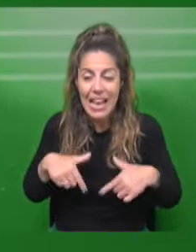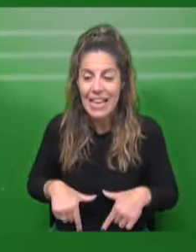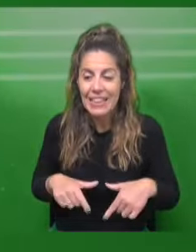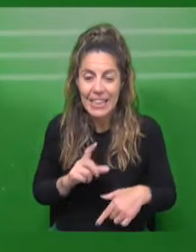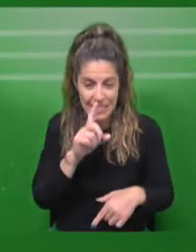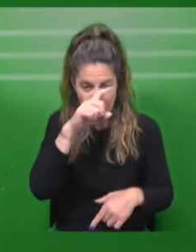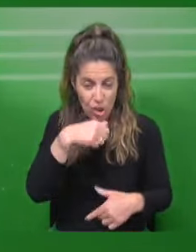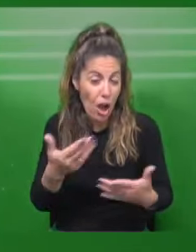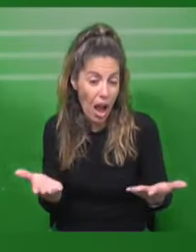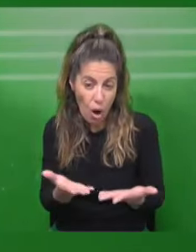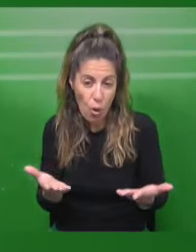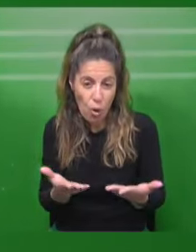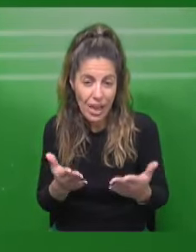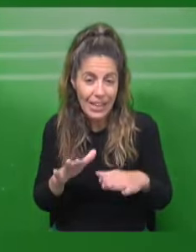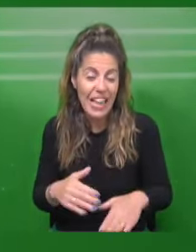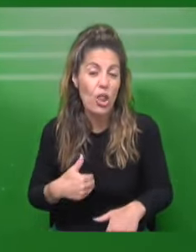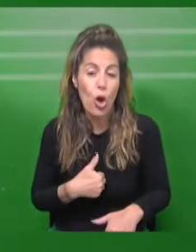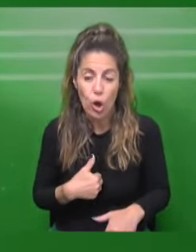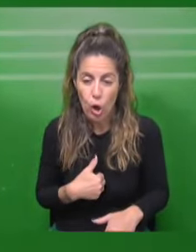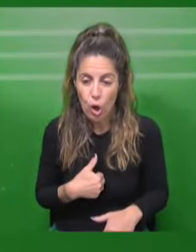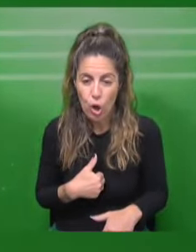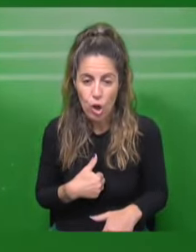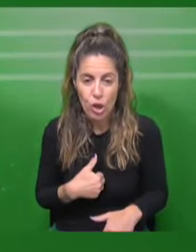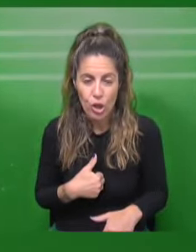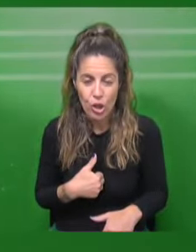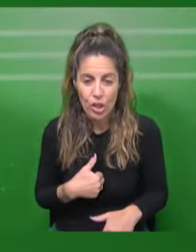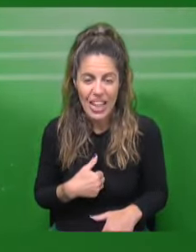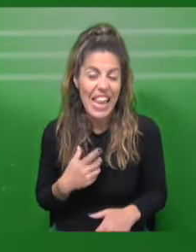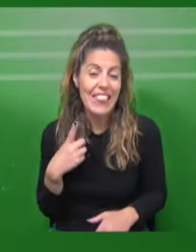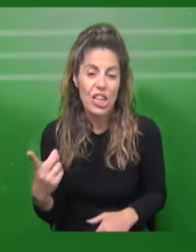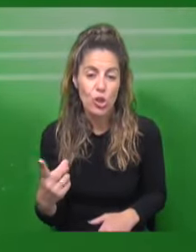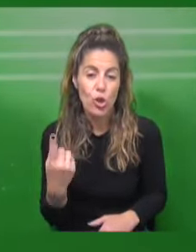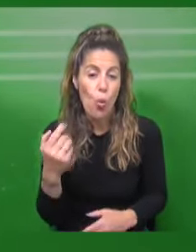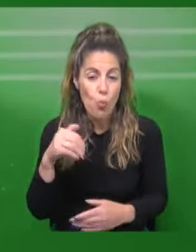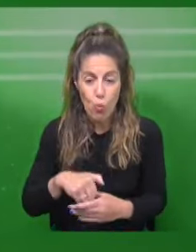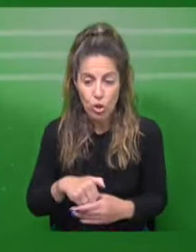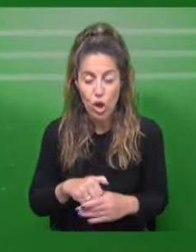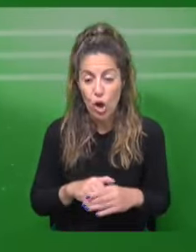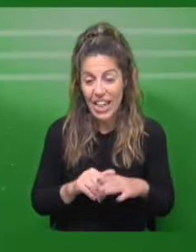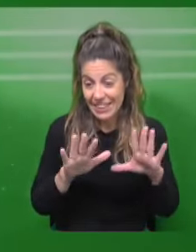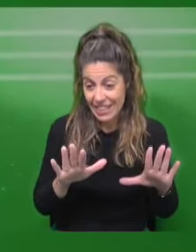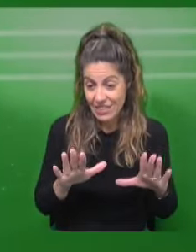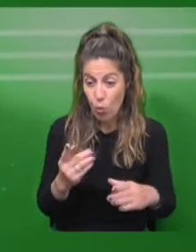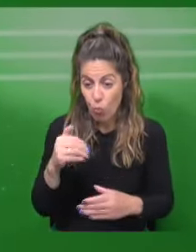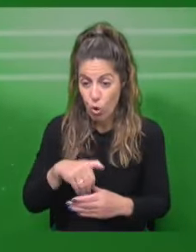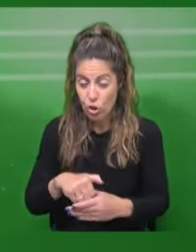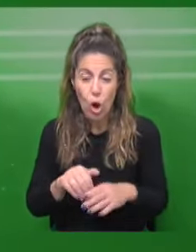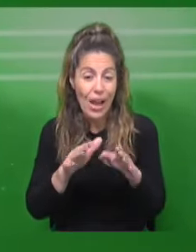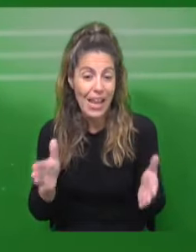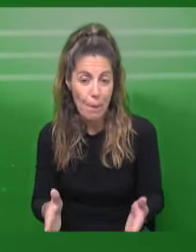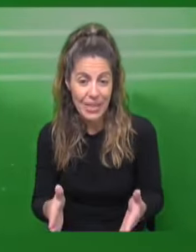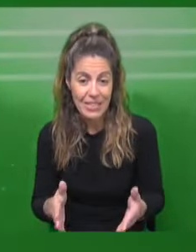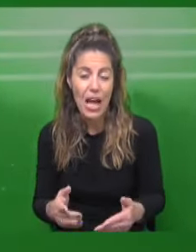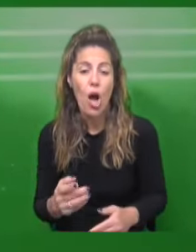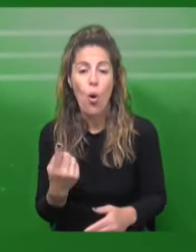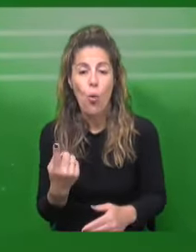Montevideo en este momento le está quedando el rol de este de ser en el directorio un voto en 10 este en la mesa ejecutiva ser un